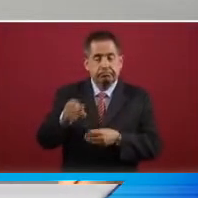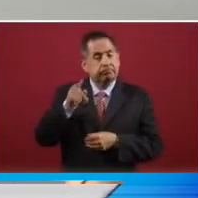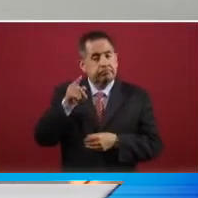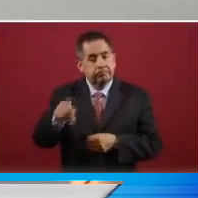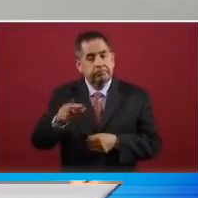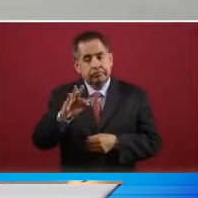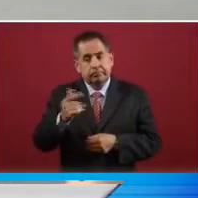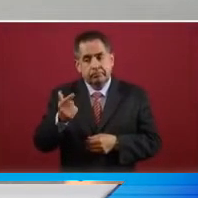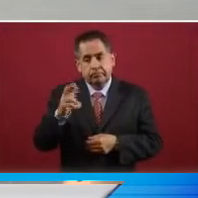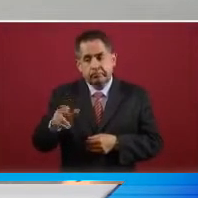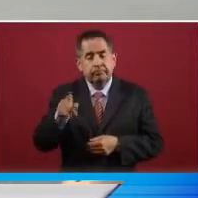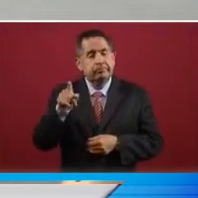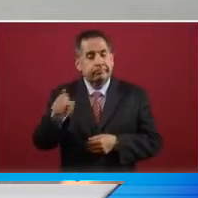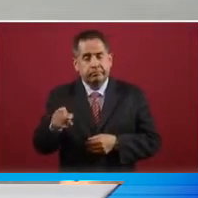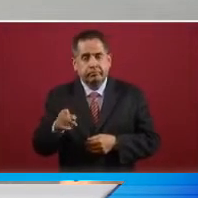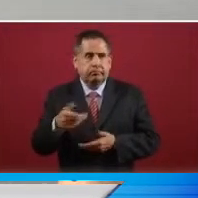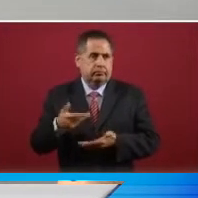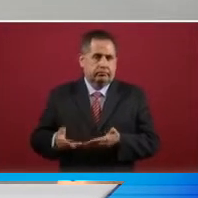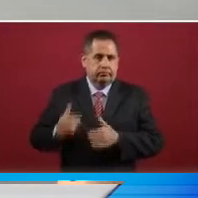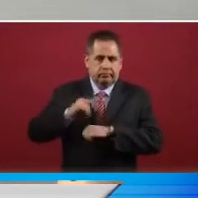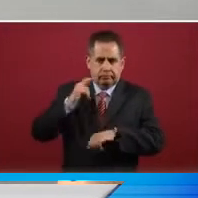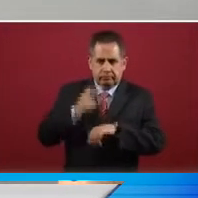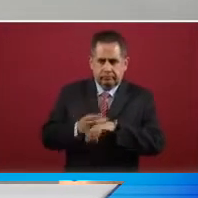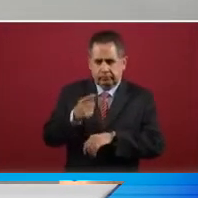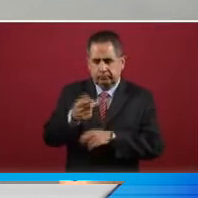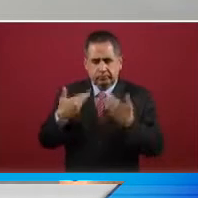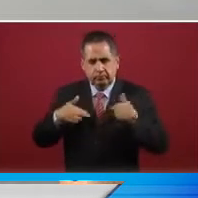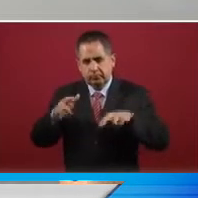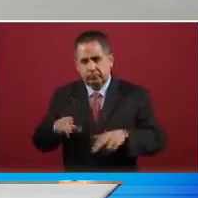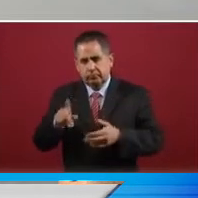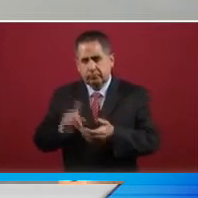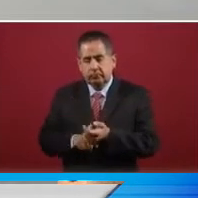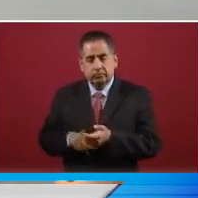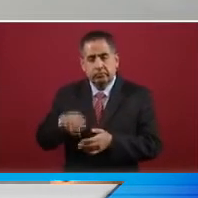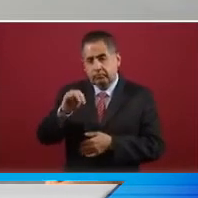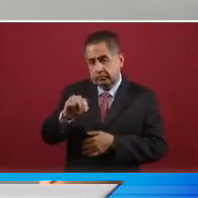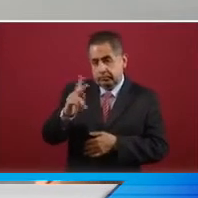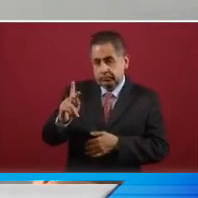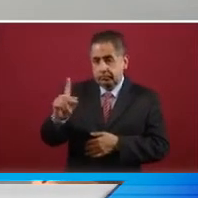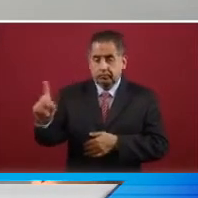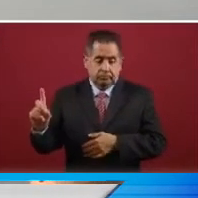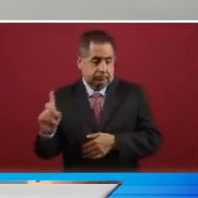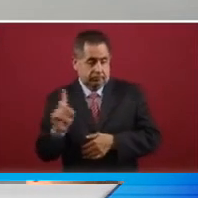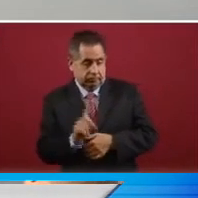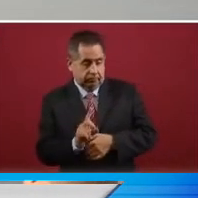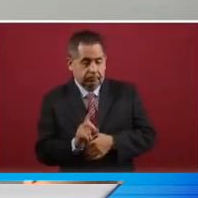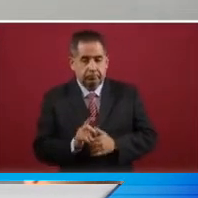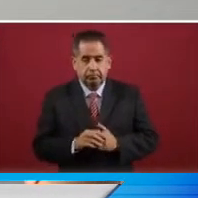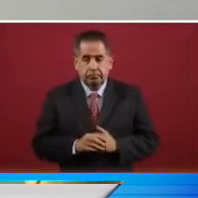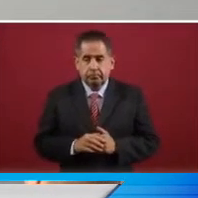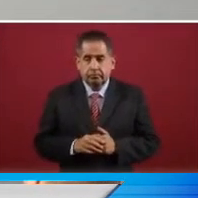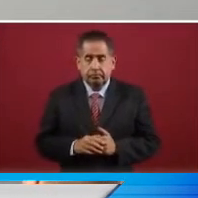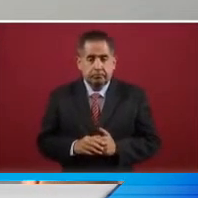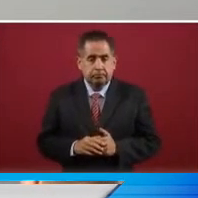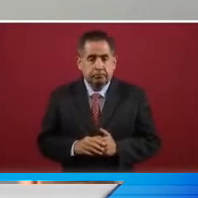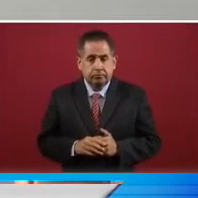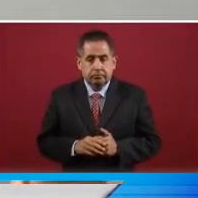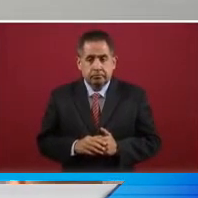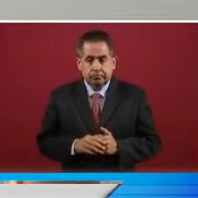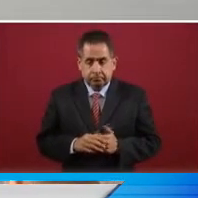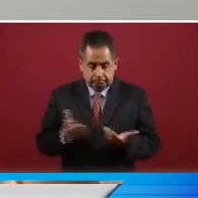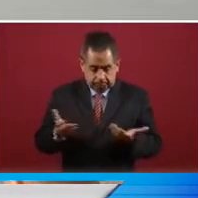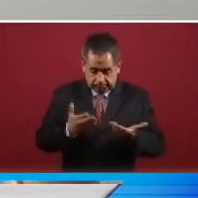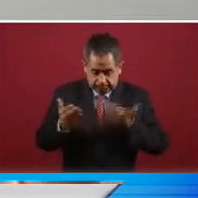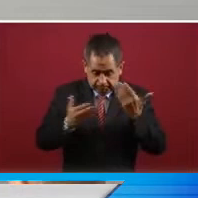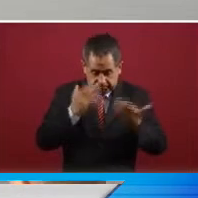Revocación de mandato. Urge a los legisladores a aprobar la revocación de mandato y de la reforma al artículo 35 para que se puedan llevar a cabo